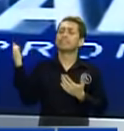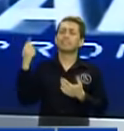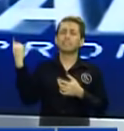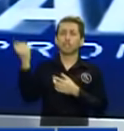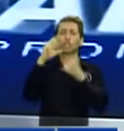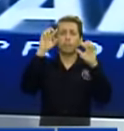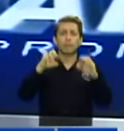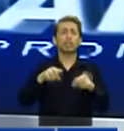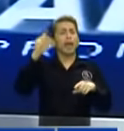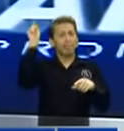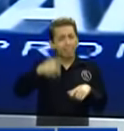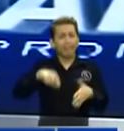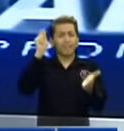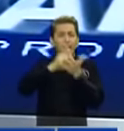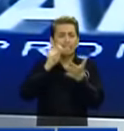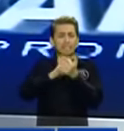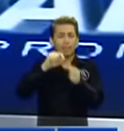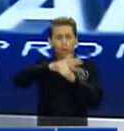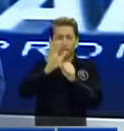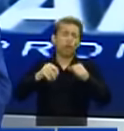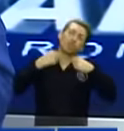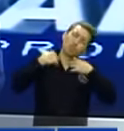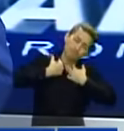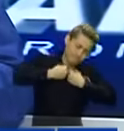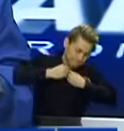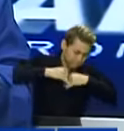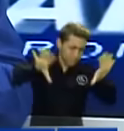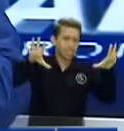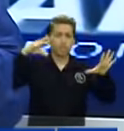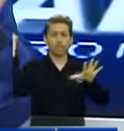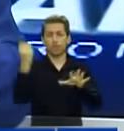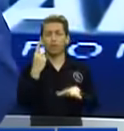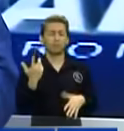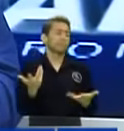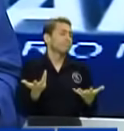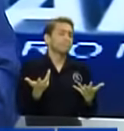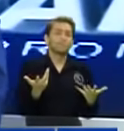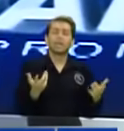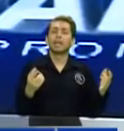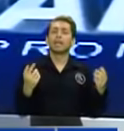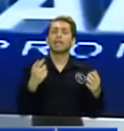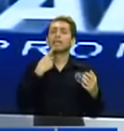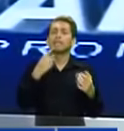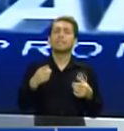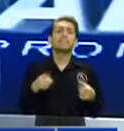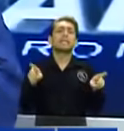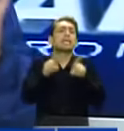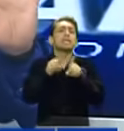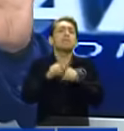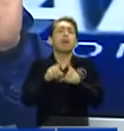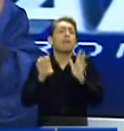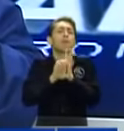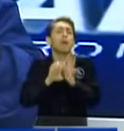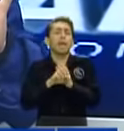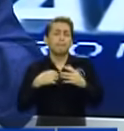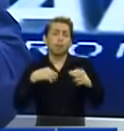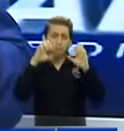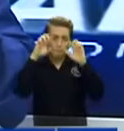Eso es como como que una mujer en la mañana se hace la prueba del embarazo y resulta que no está embarazada. Pero en la